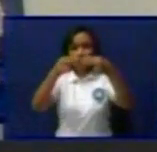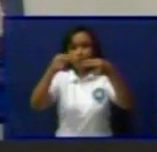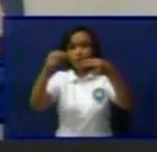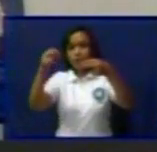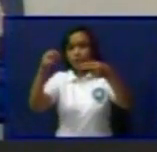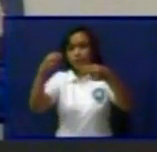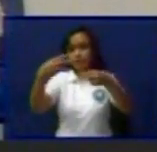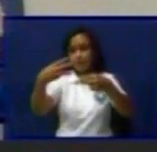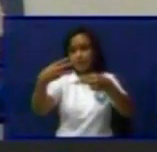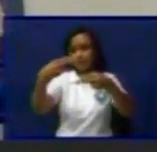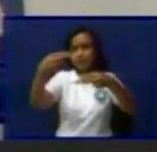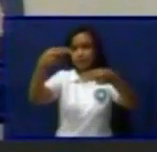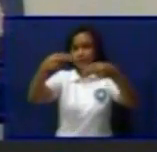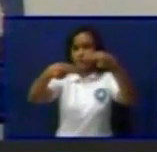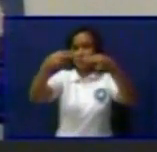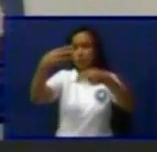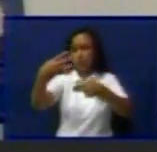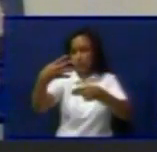4.